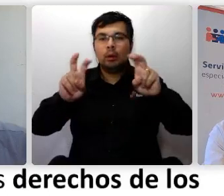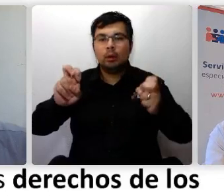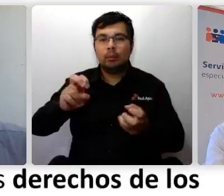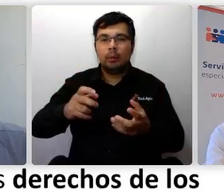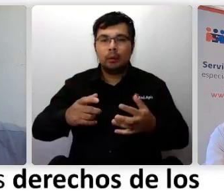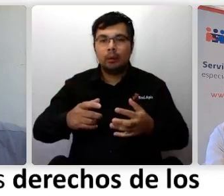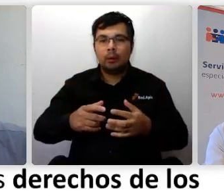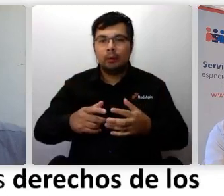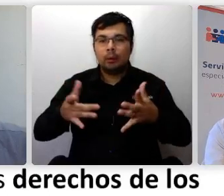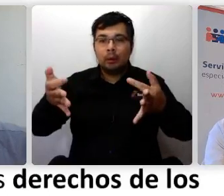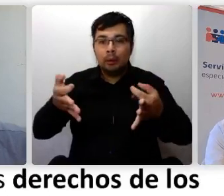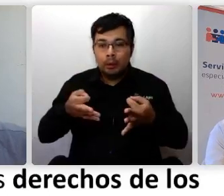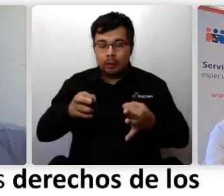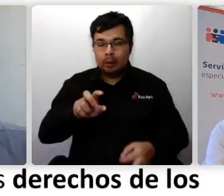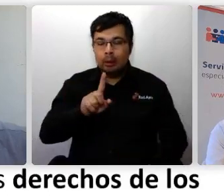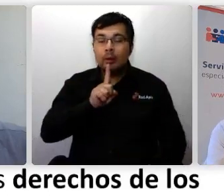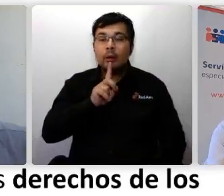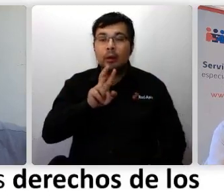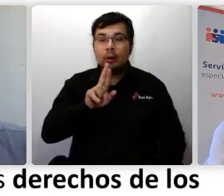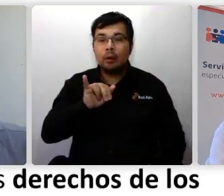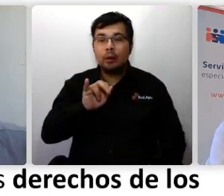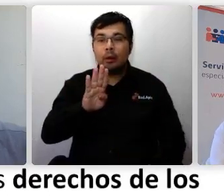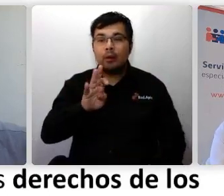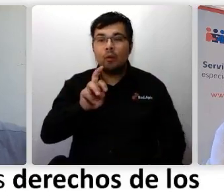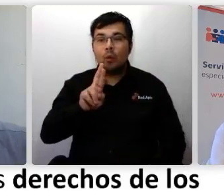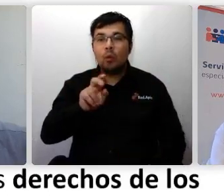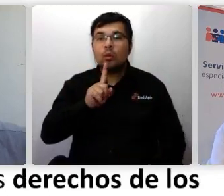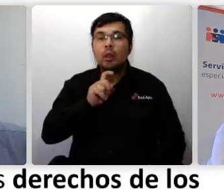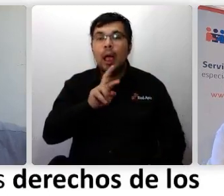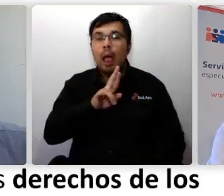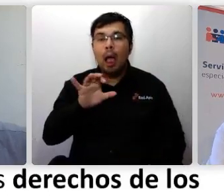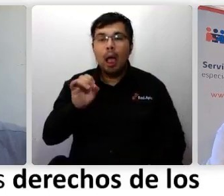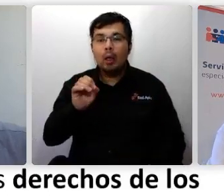No que se sienta que los más poderosos al tener acceso a